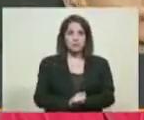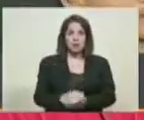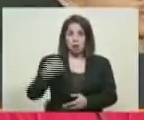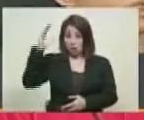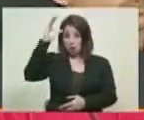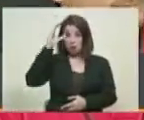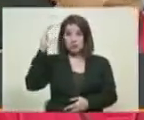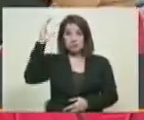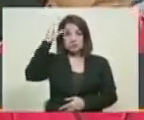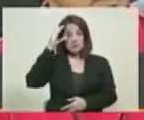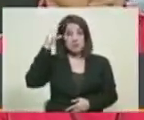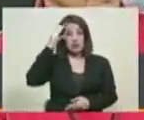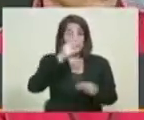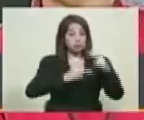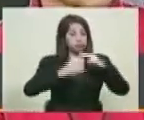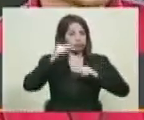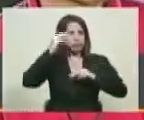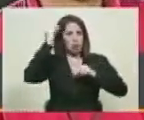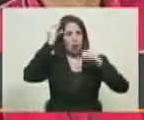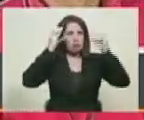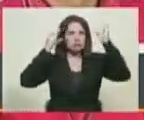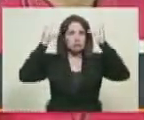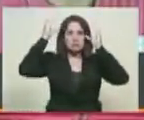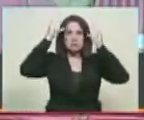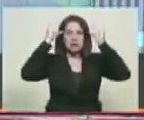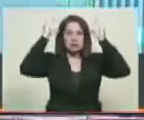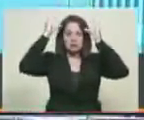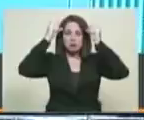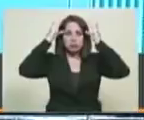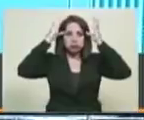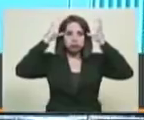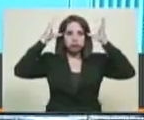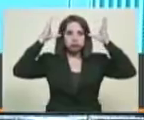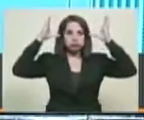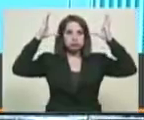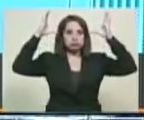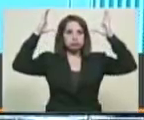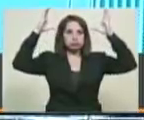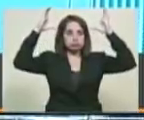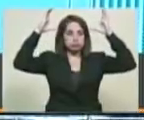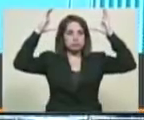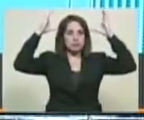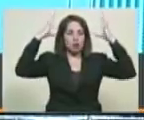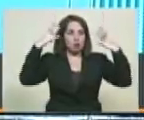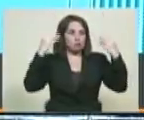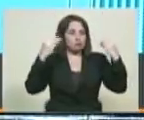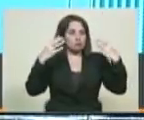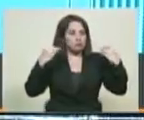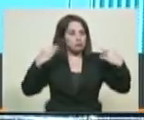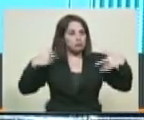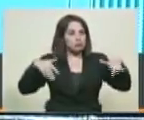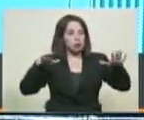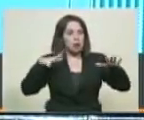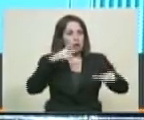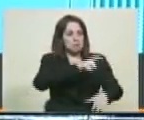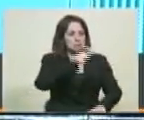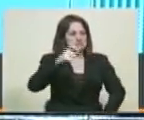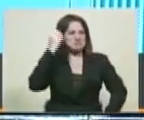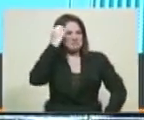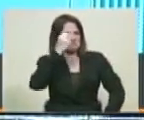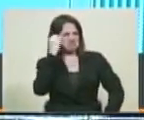ha construido una conciencia muy grande, más grande de lo que muchos pudieran